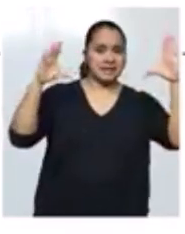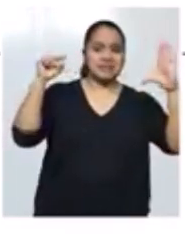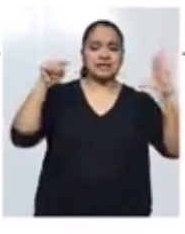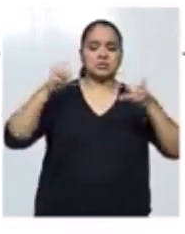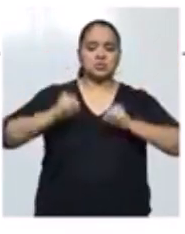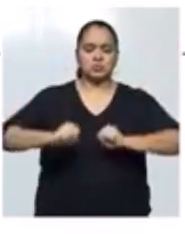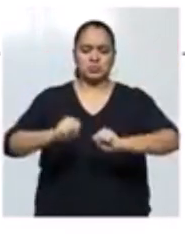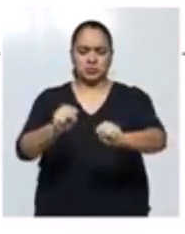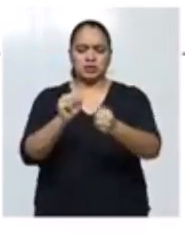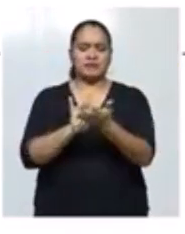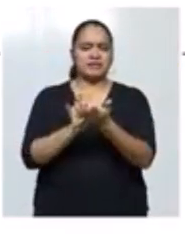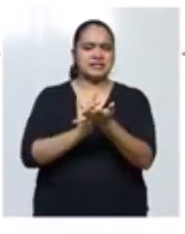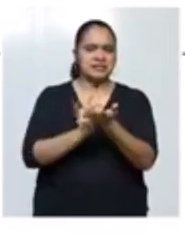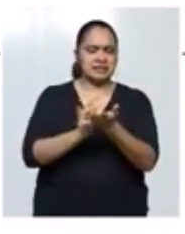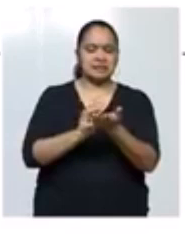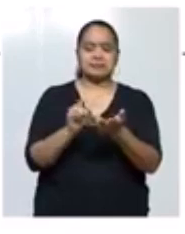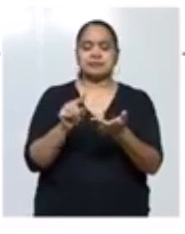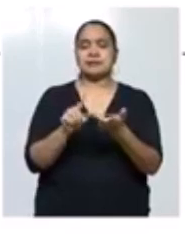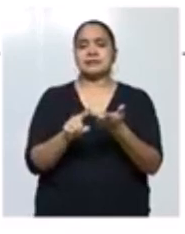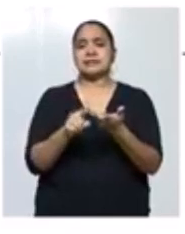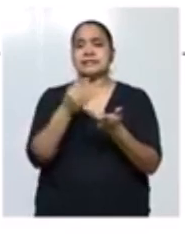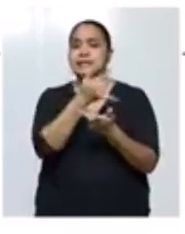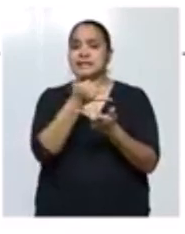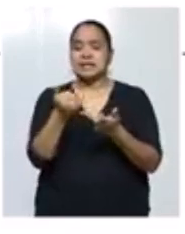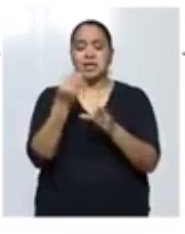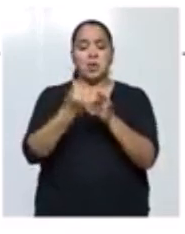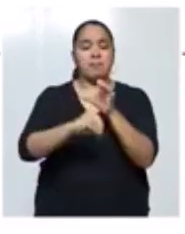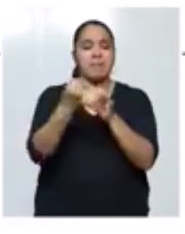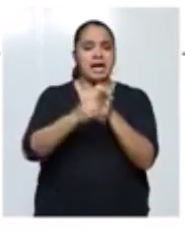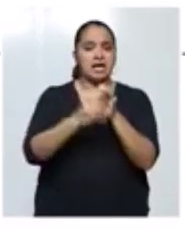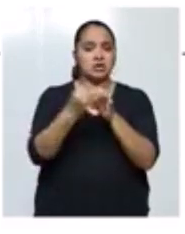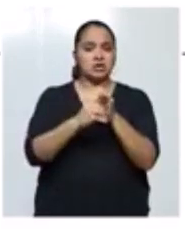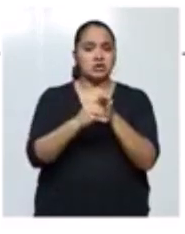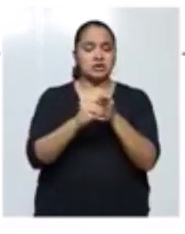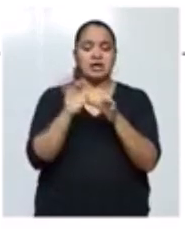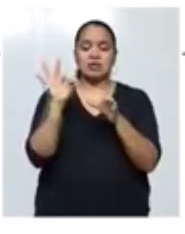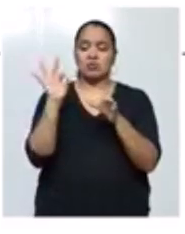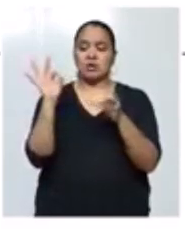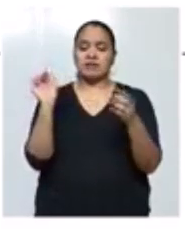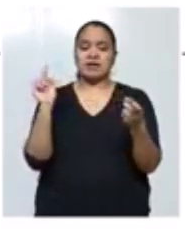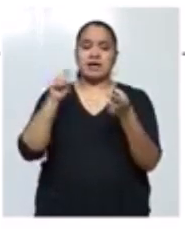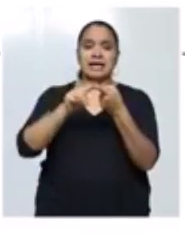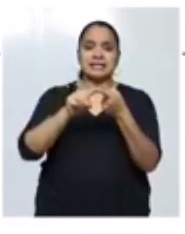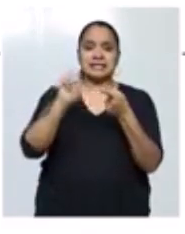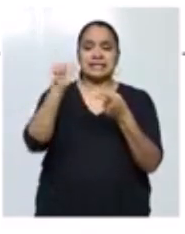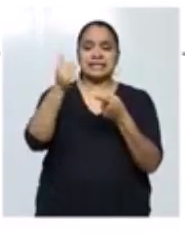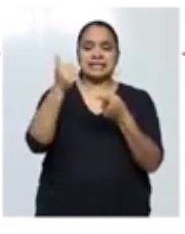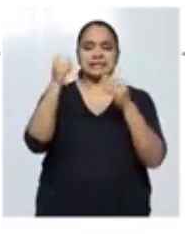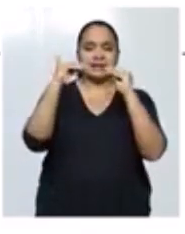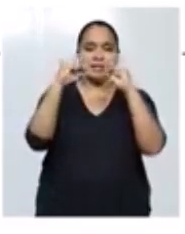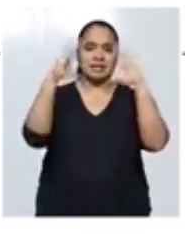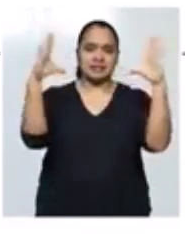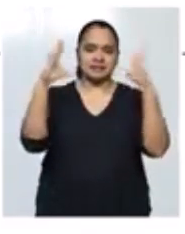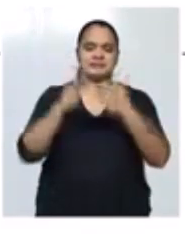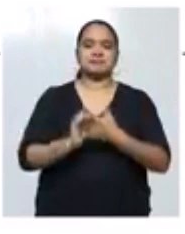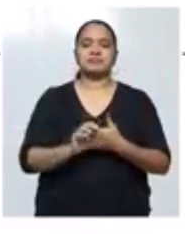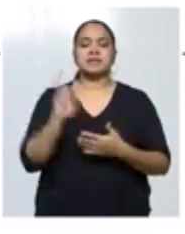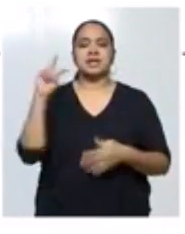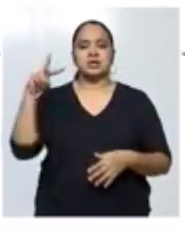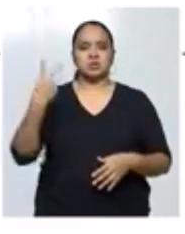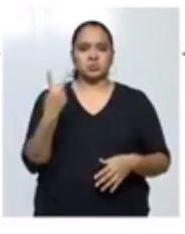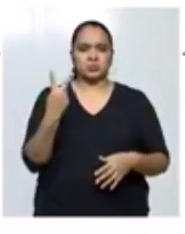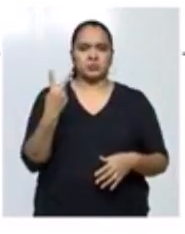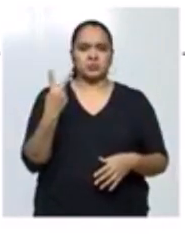supermercados así como en farmacias y en los bancos de 9 de la mañana a 10 de la mañana segundo